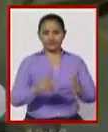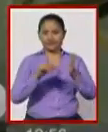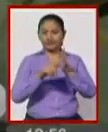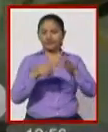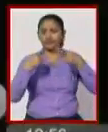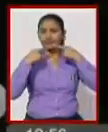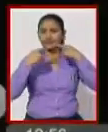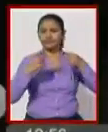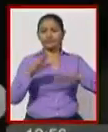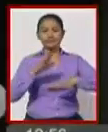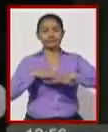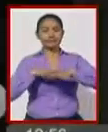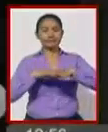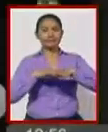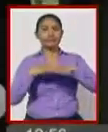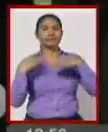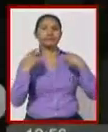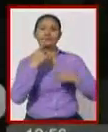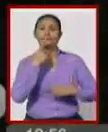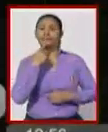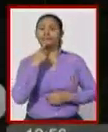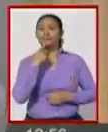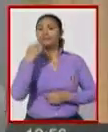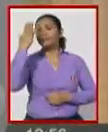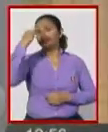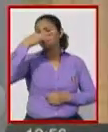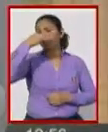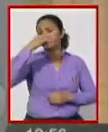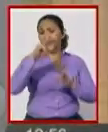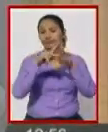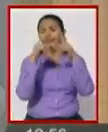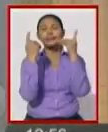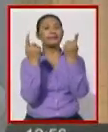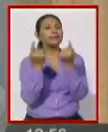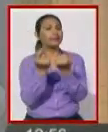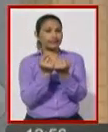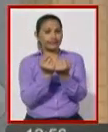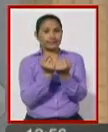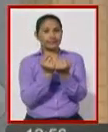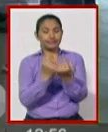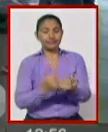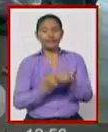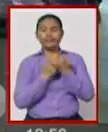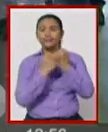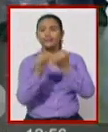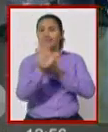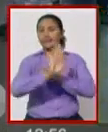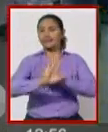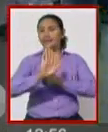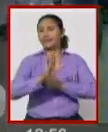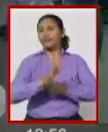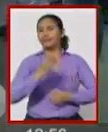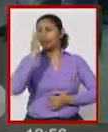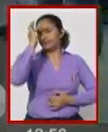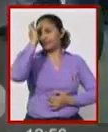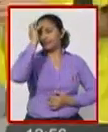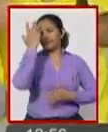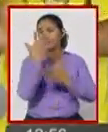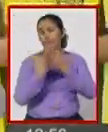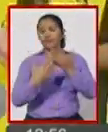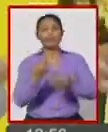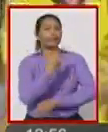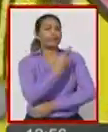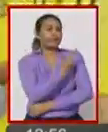de la declaratoria de alerta sanitaria roja por influenza en el departamento, refuerzan prevención contra el virus ante la